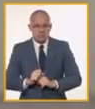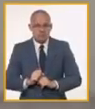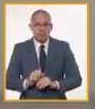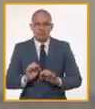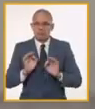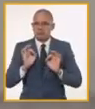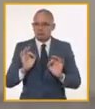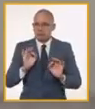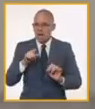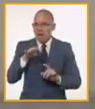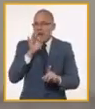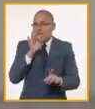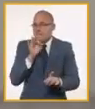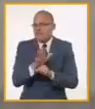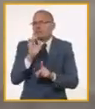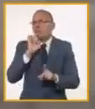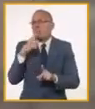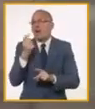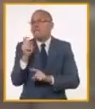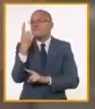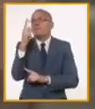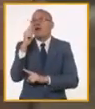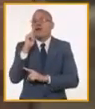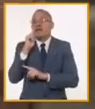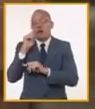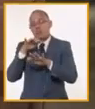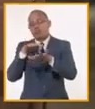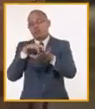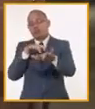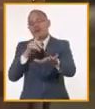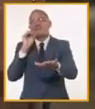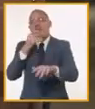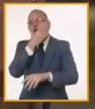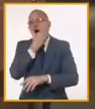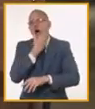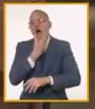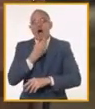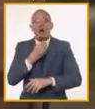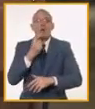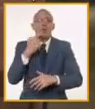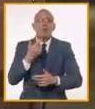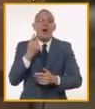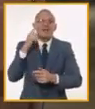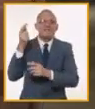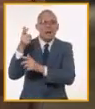participó en la primera marcha de las antorchas en enero de